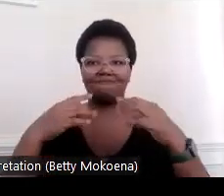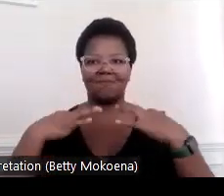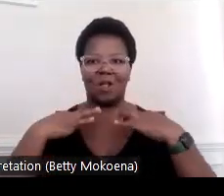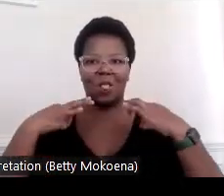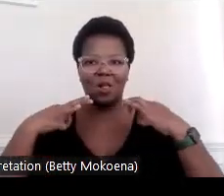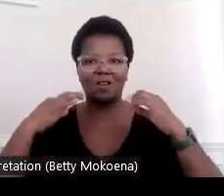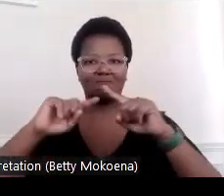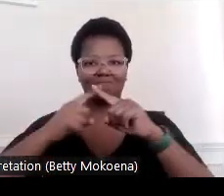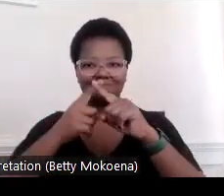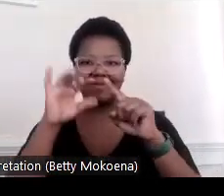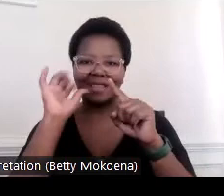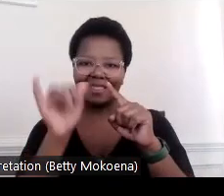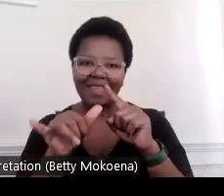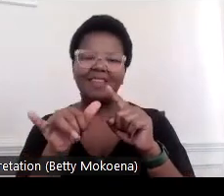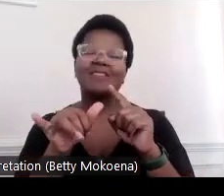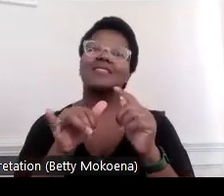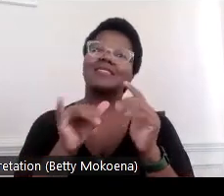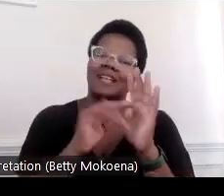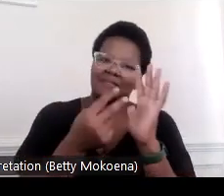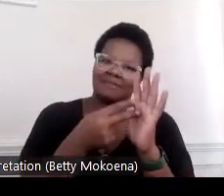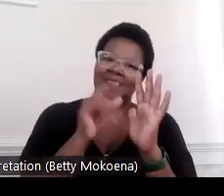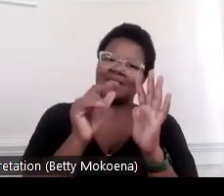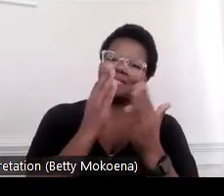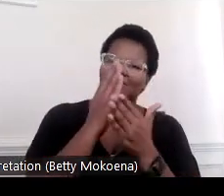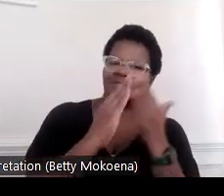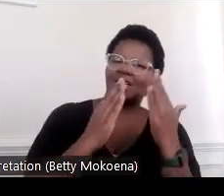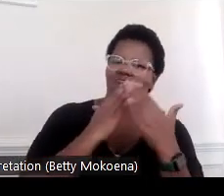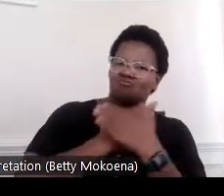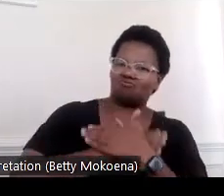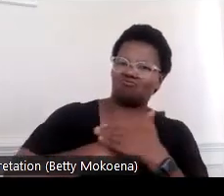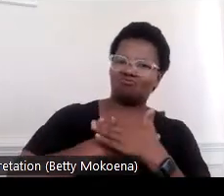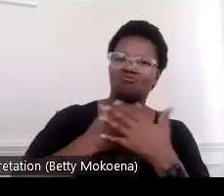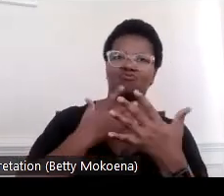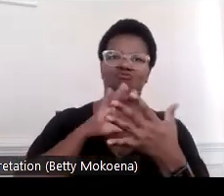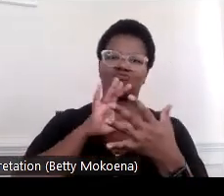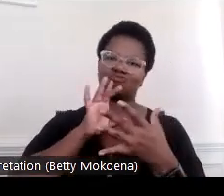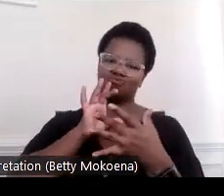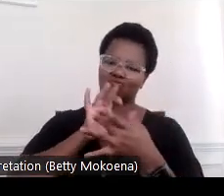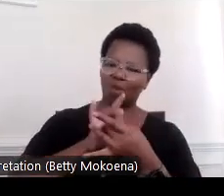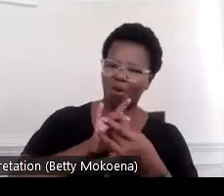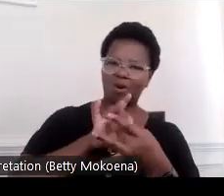a hilo verdad y lo apuntes